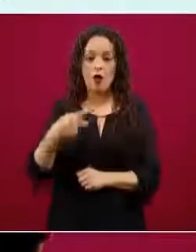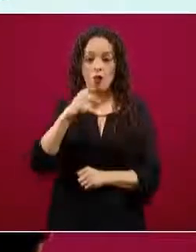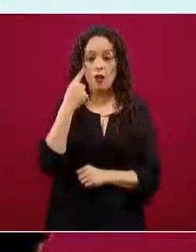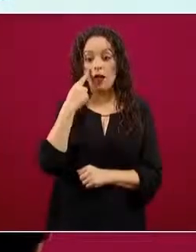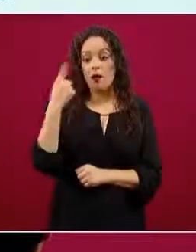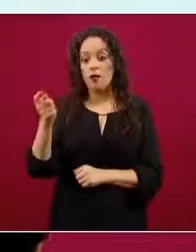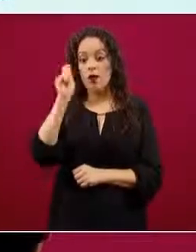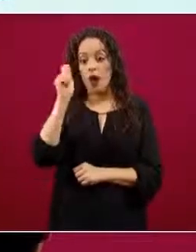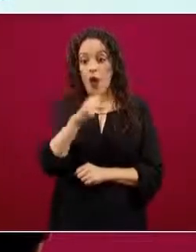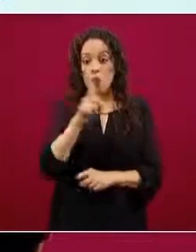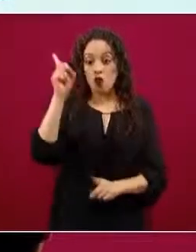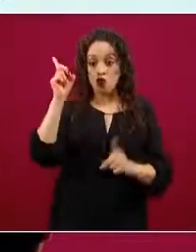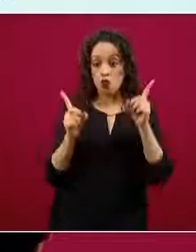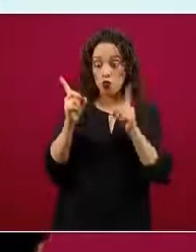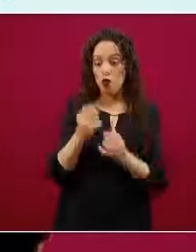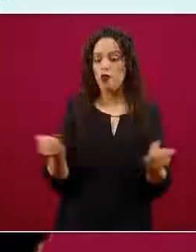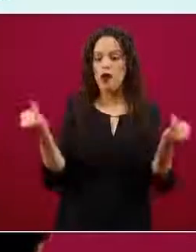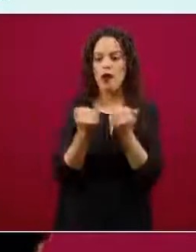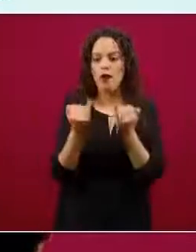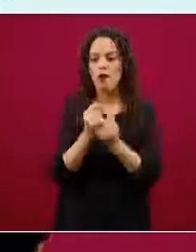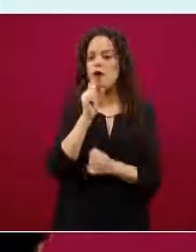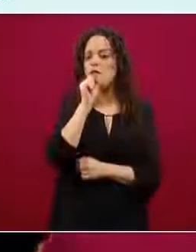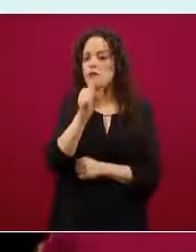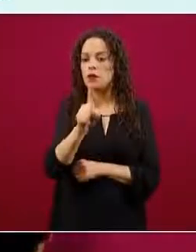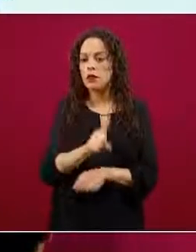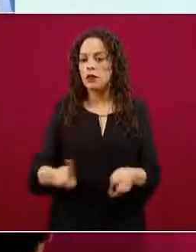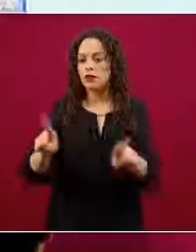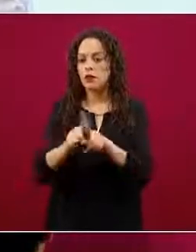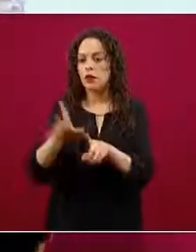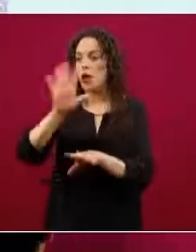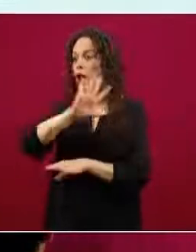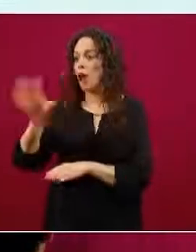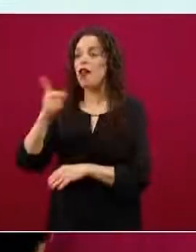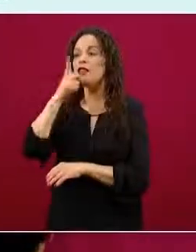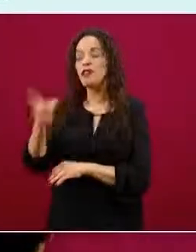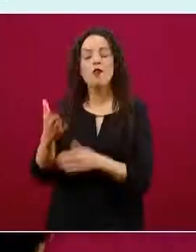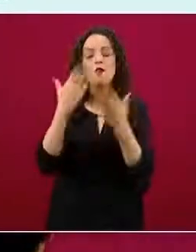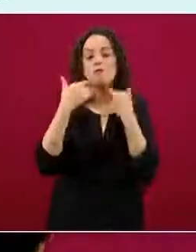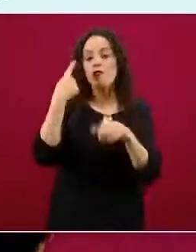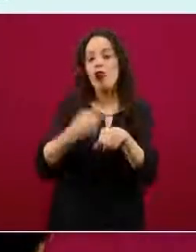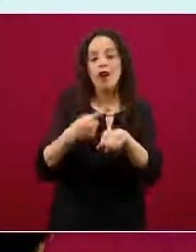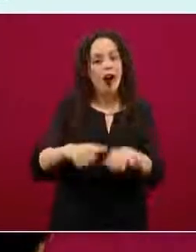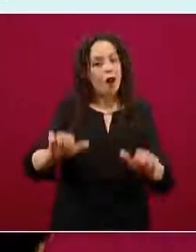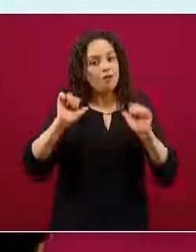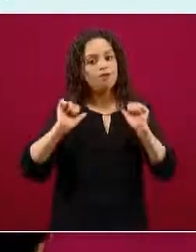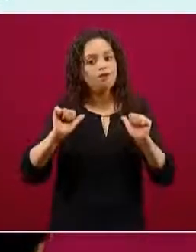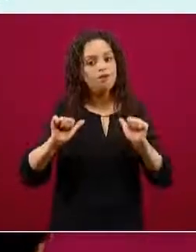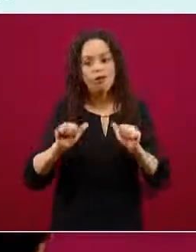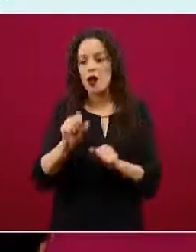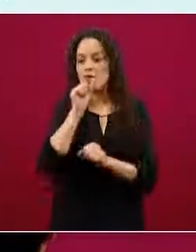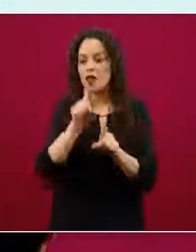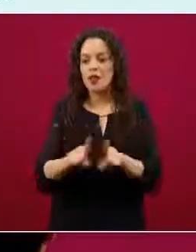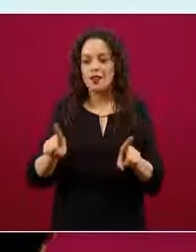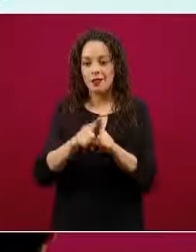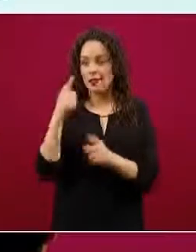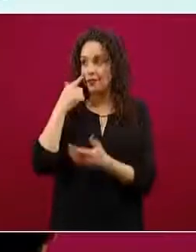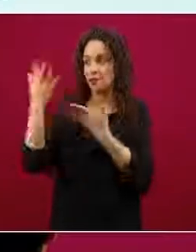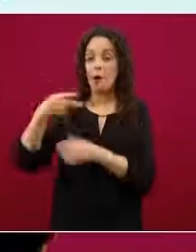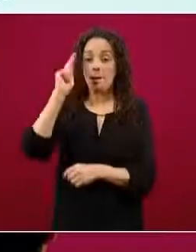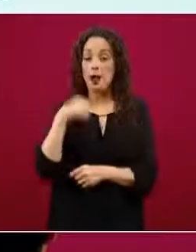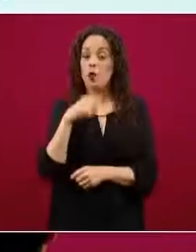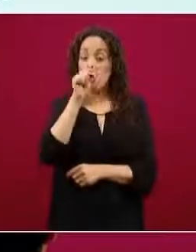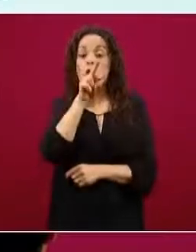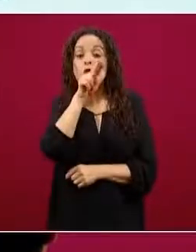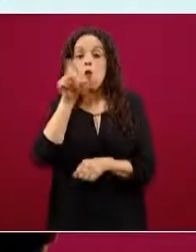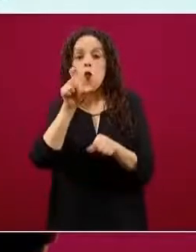aquí en los casos sospechosos, pues los descartados son todos estos. Y si se fijan, por ejemplo, a mí me preocupaba en un principio cuando vi los números,